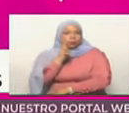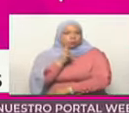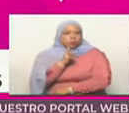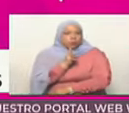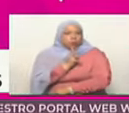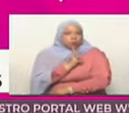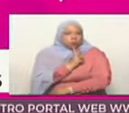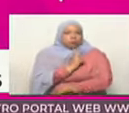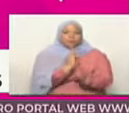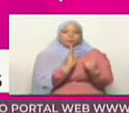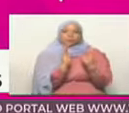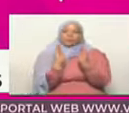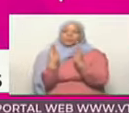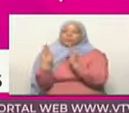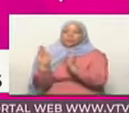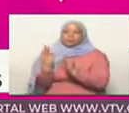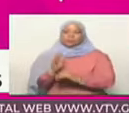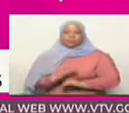arregladita.